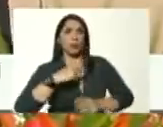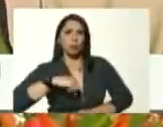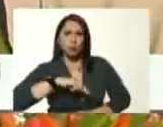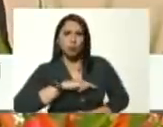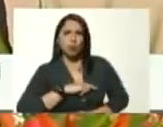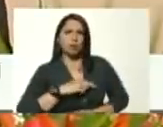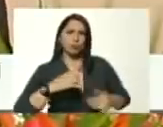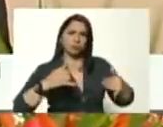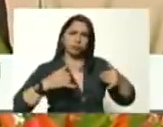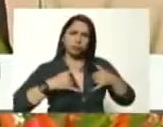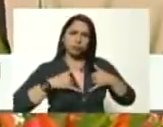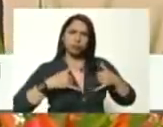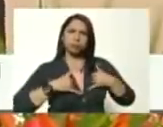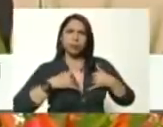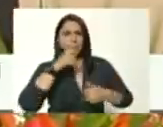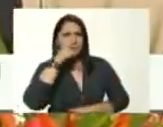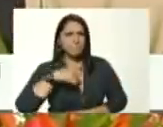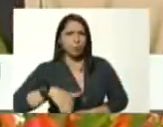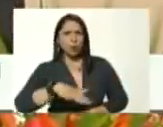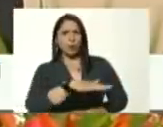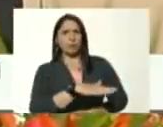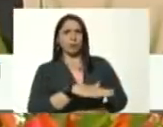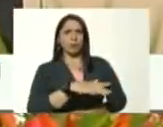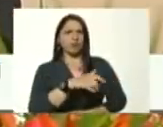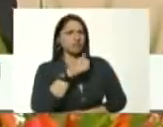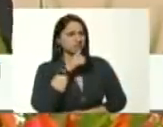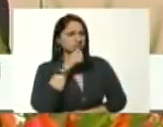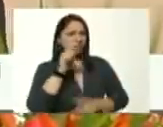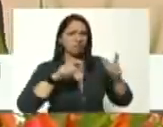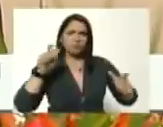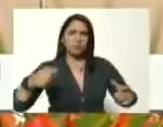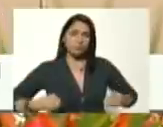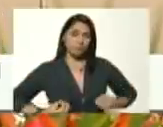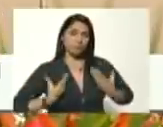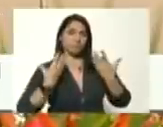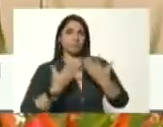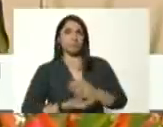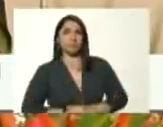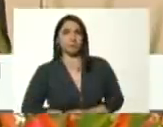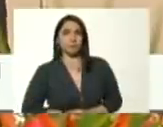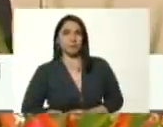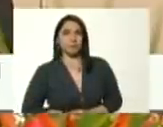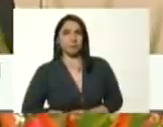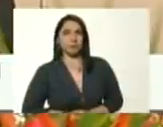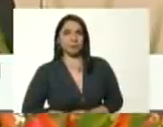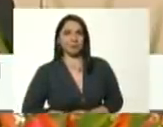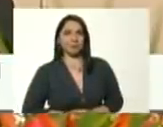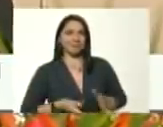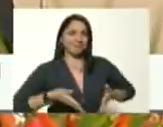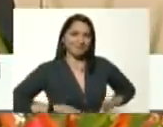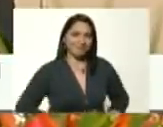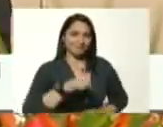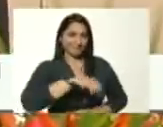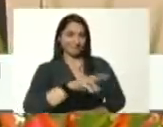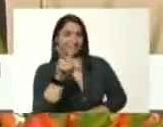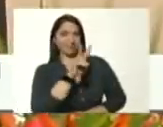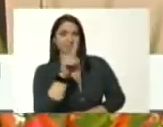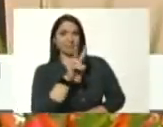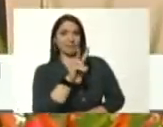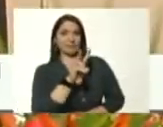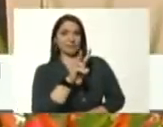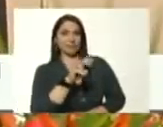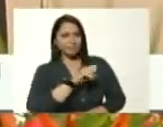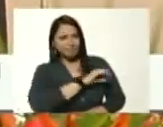gentilicio y que es el gentilicio será la expresión de haber nacido en este suelo bajo este